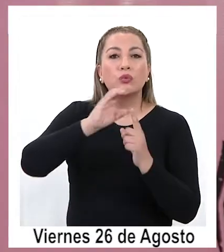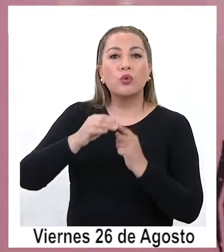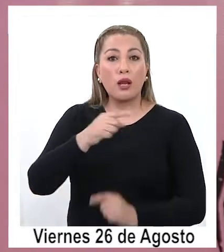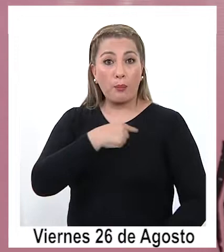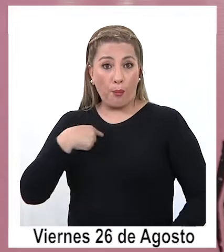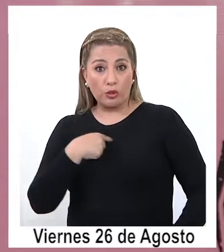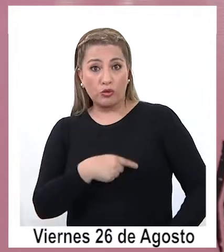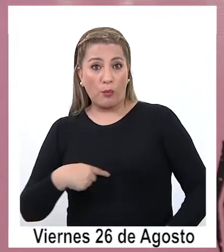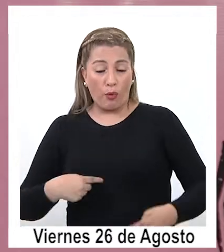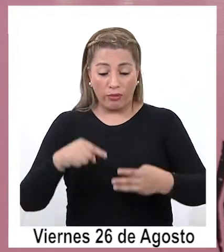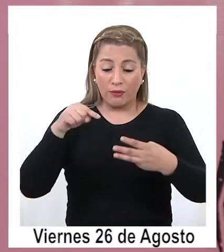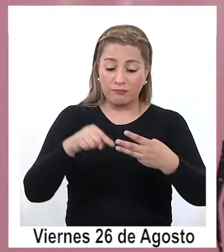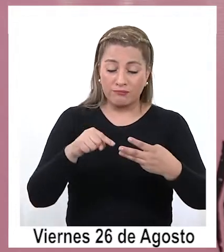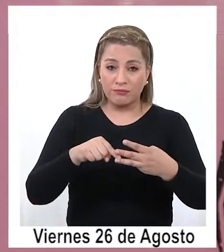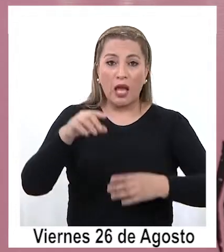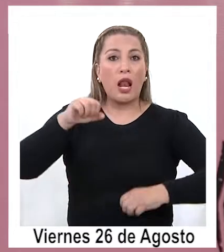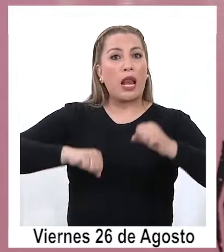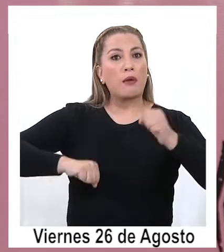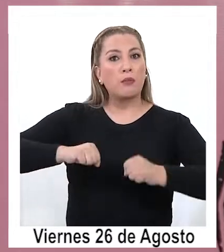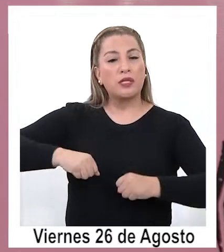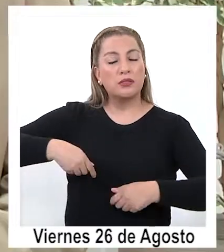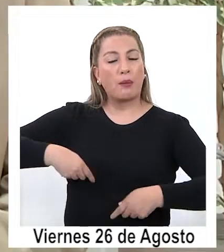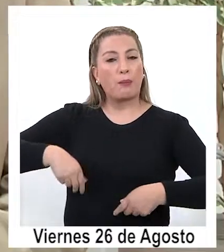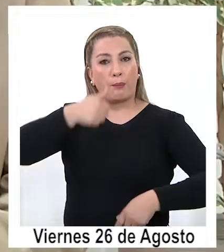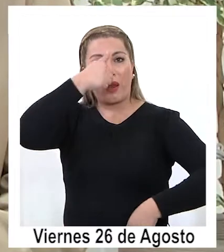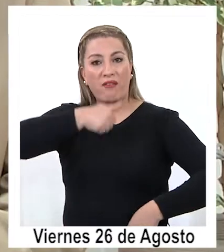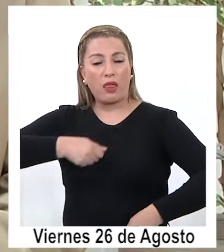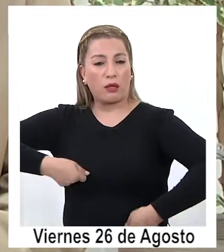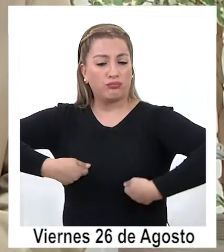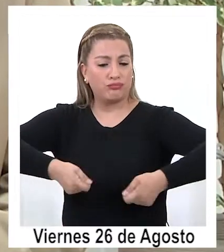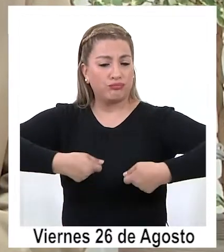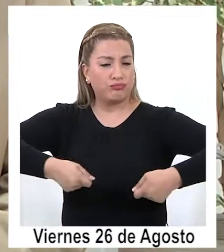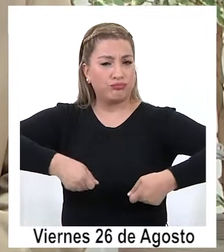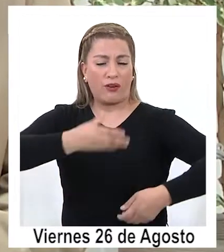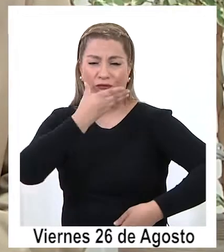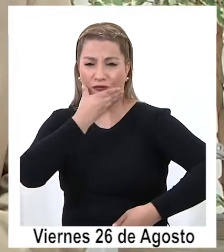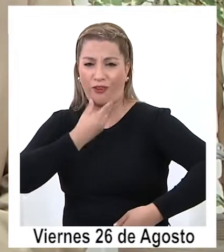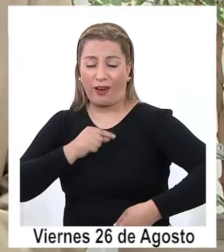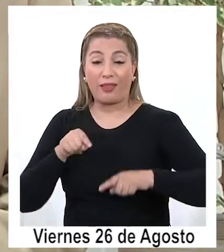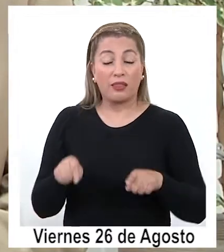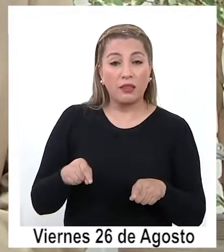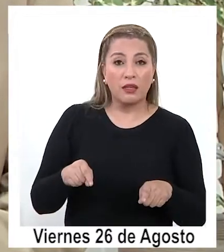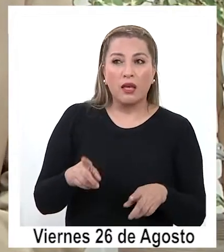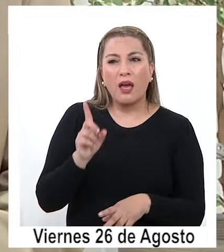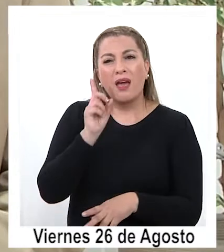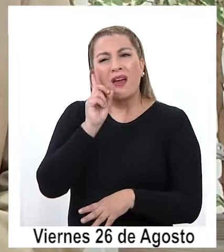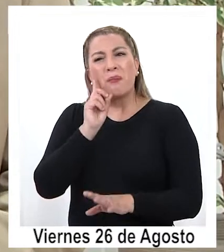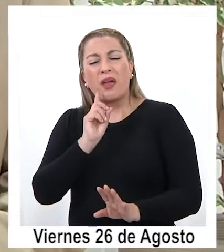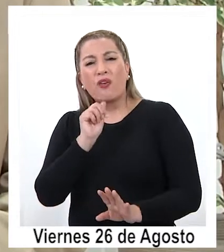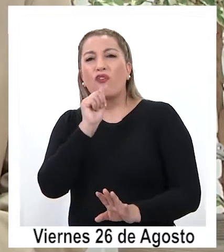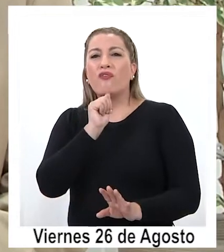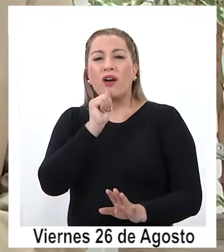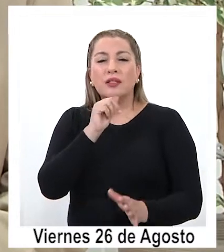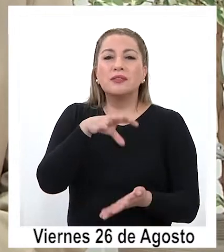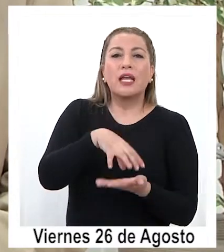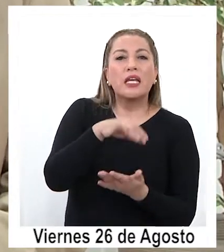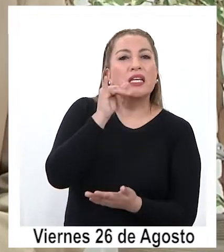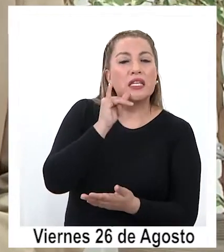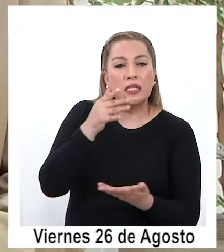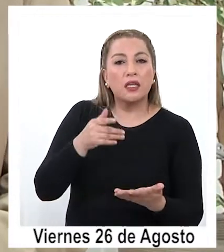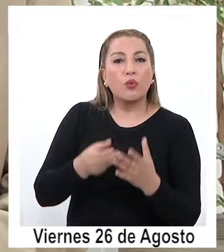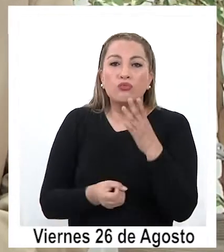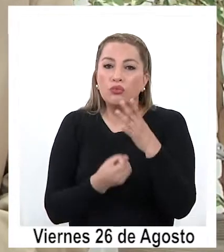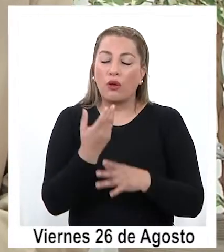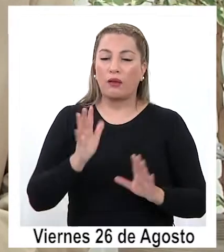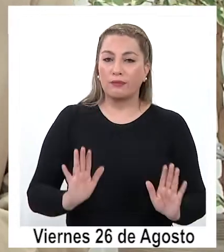también, donde la empresa privada invirtió cierto, en un espectacular centro cultural pero falta uno acá en Iquique uno